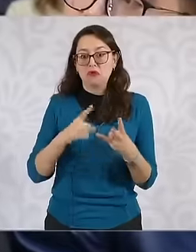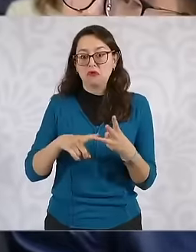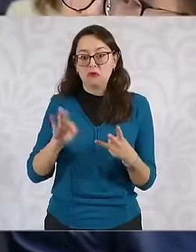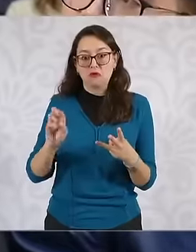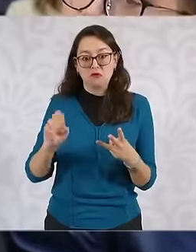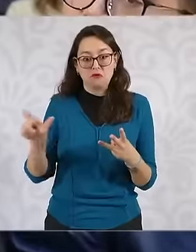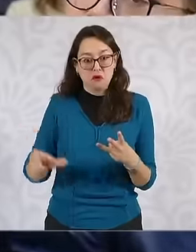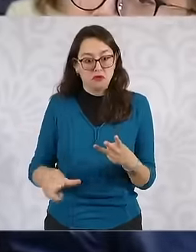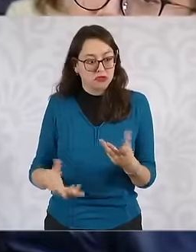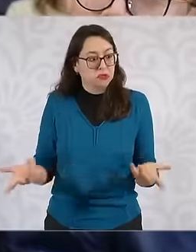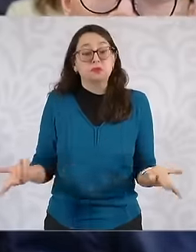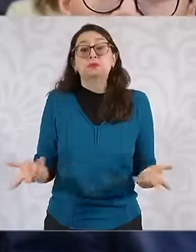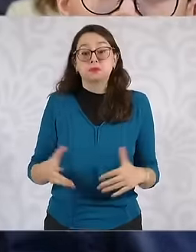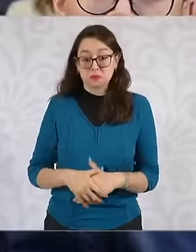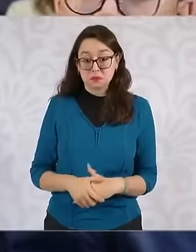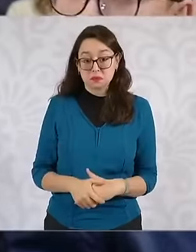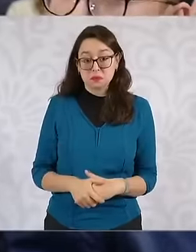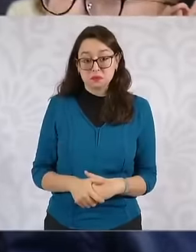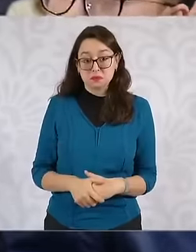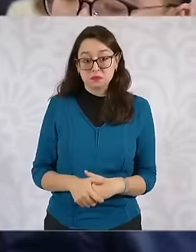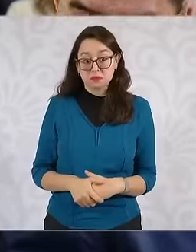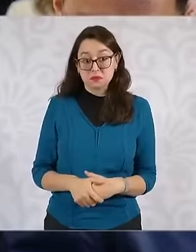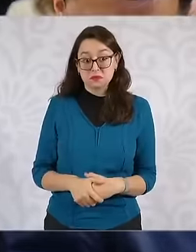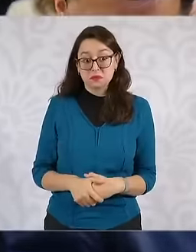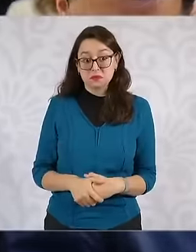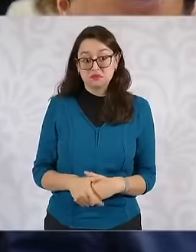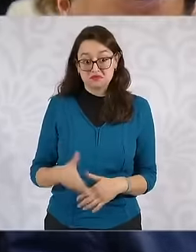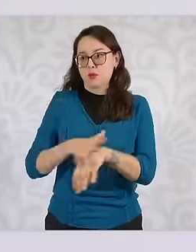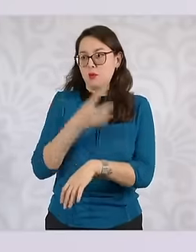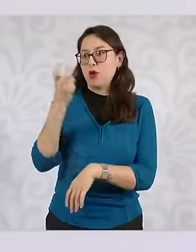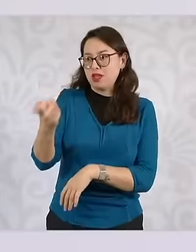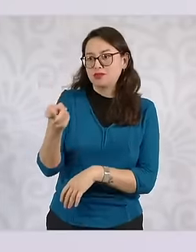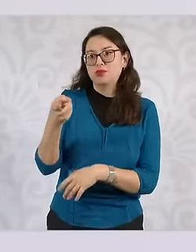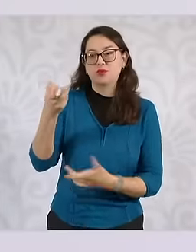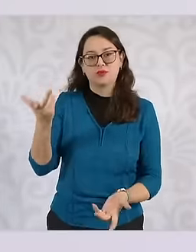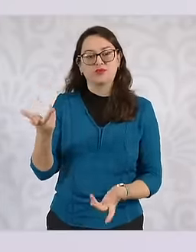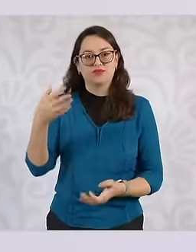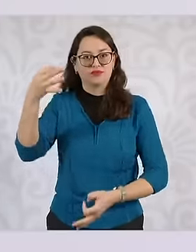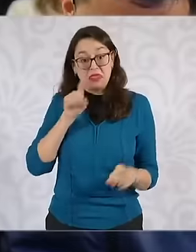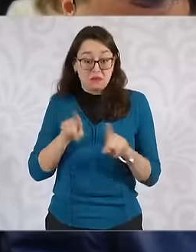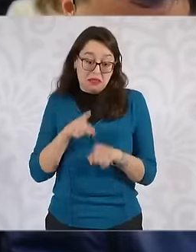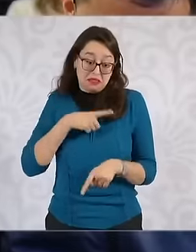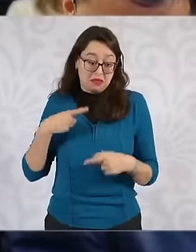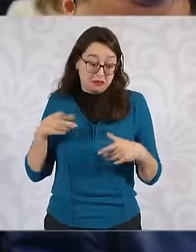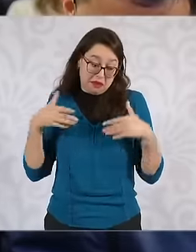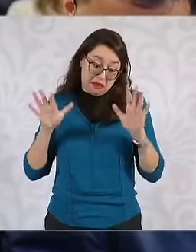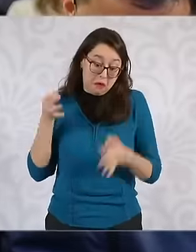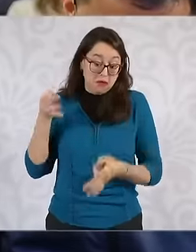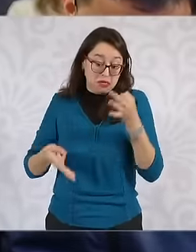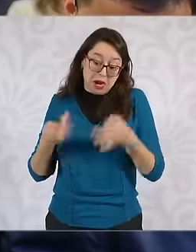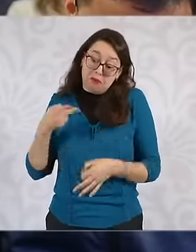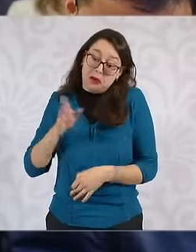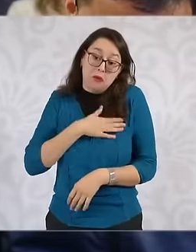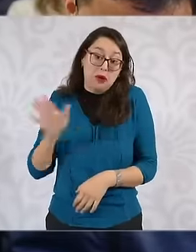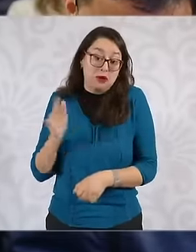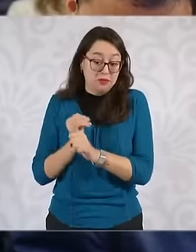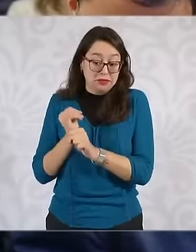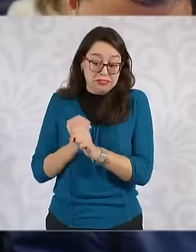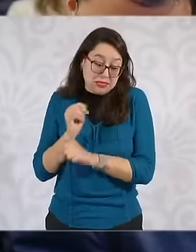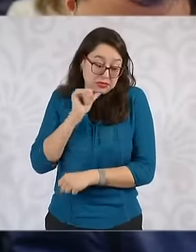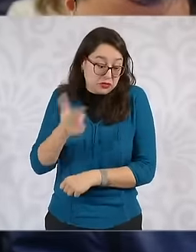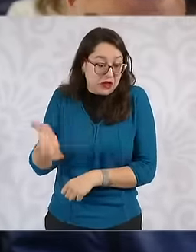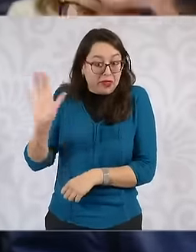para atrás. Y bueno, también el presidente AMLO fue señalado, pero bueno, no se ha investigado. ¿Y usted